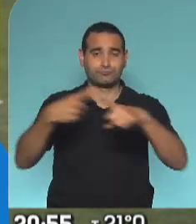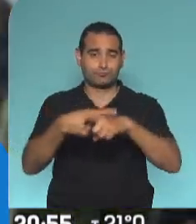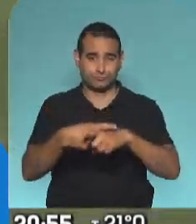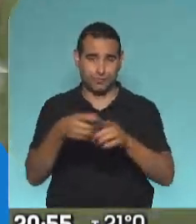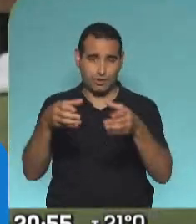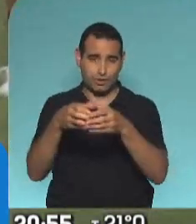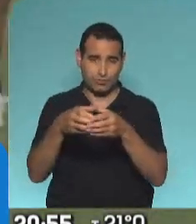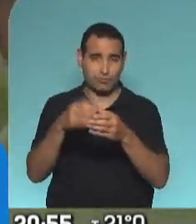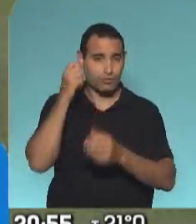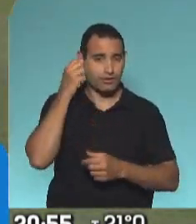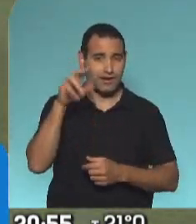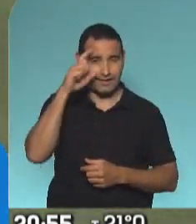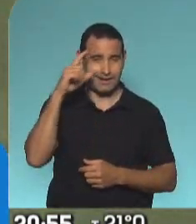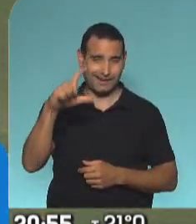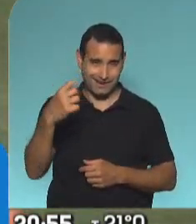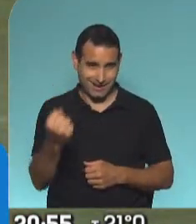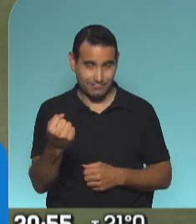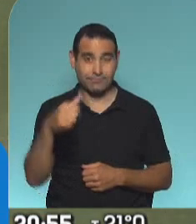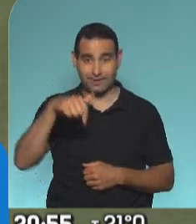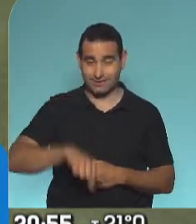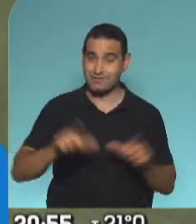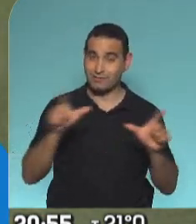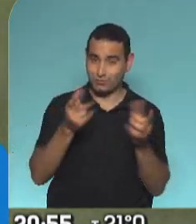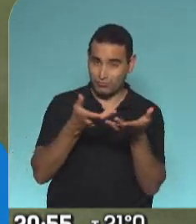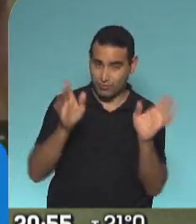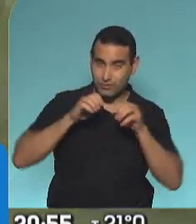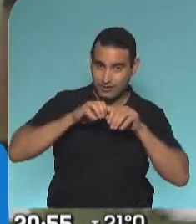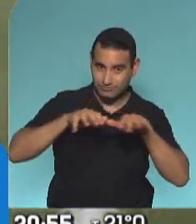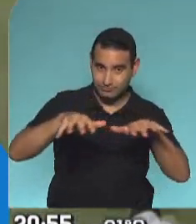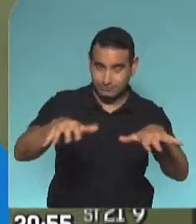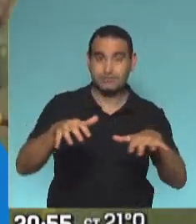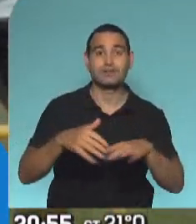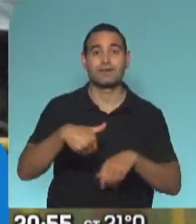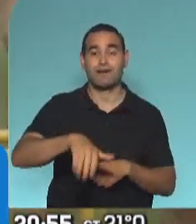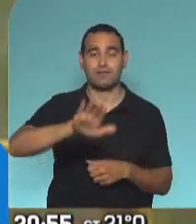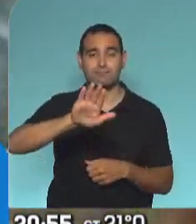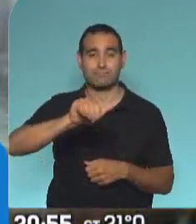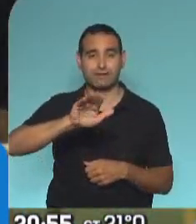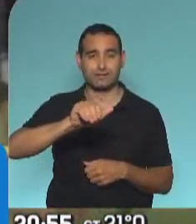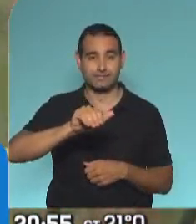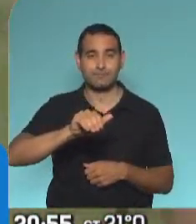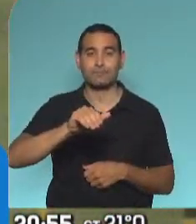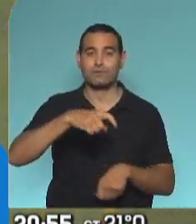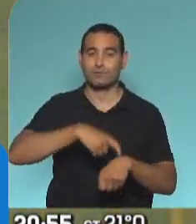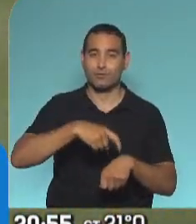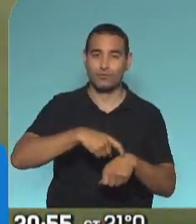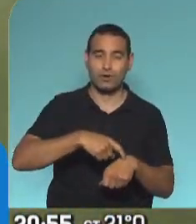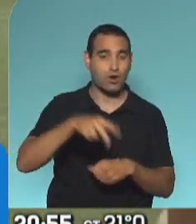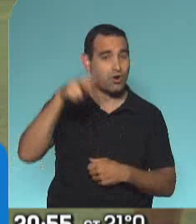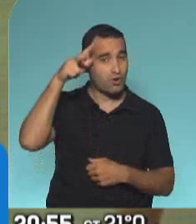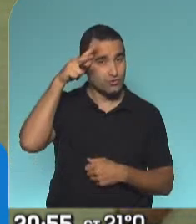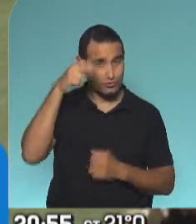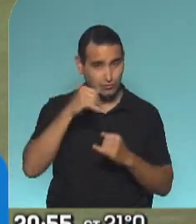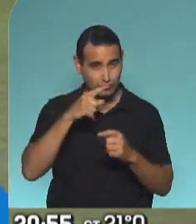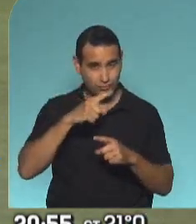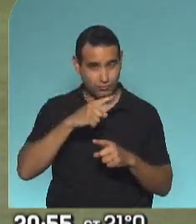de Ricardo Gareca. Esto va a ser por nuestra pantalla, la de la televisión pública, el próximo martes desde las